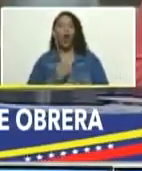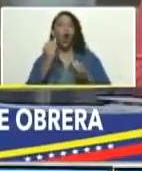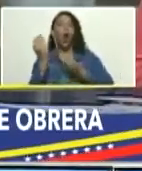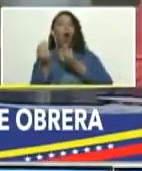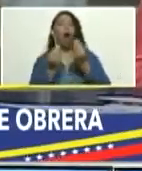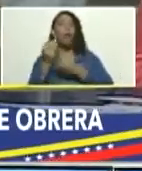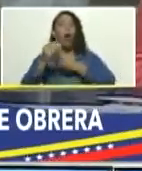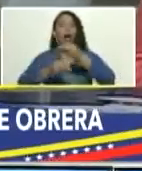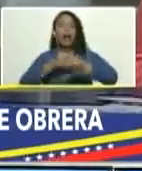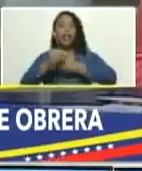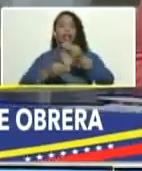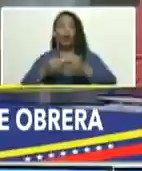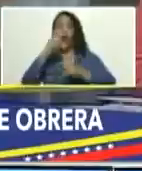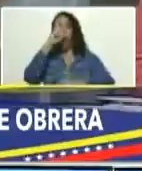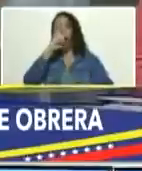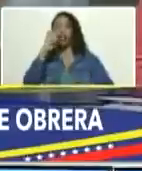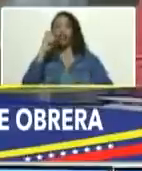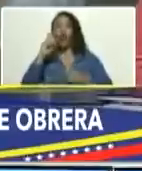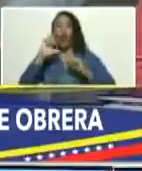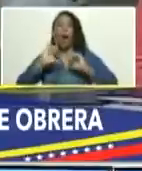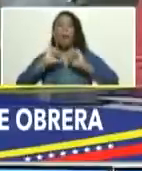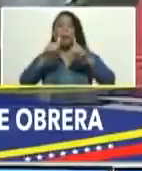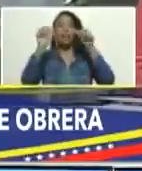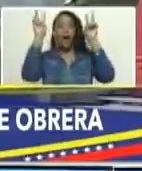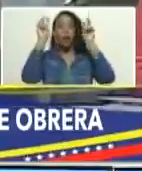en los años fundacionales,